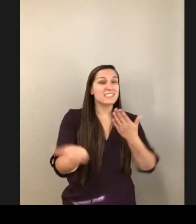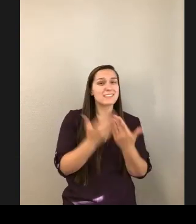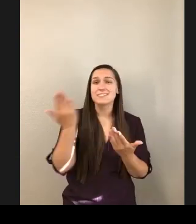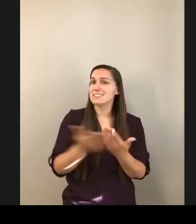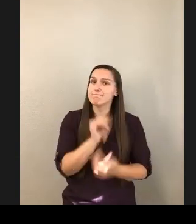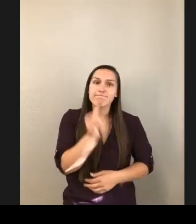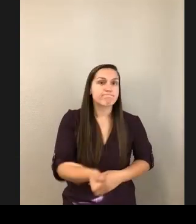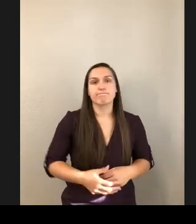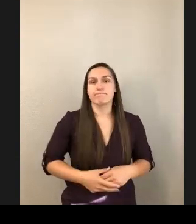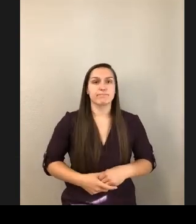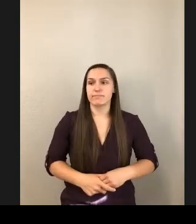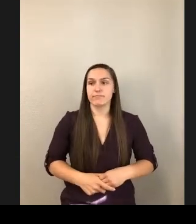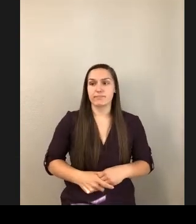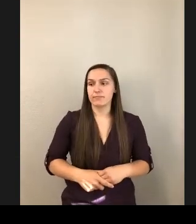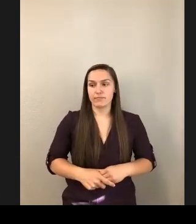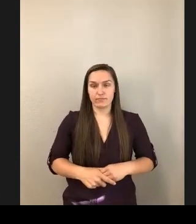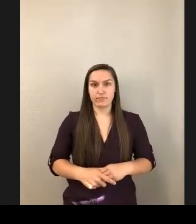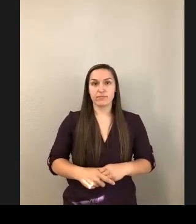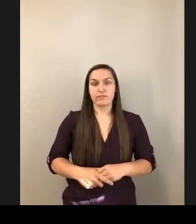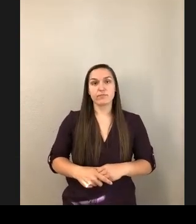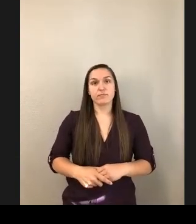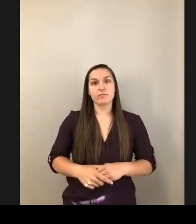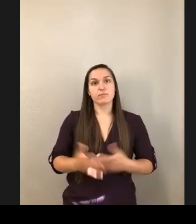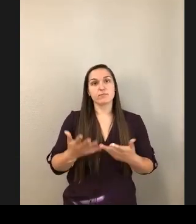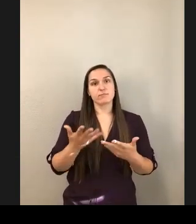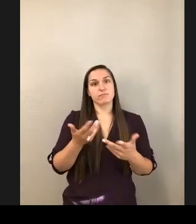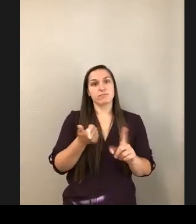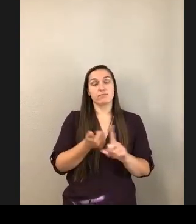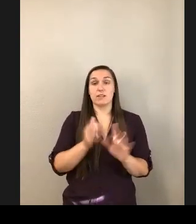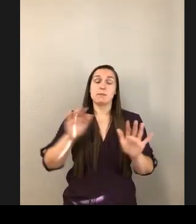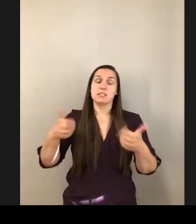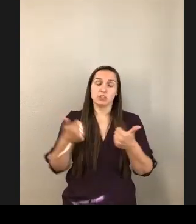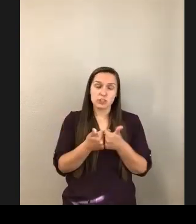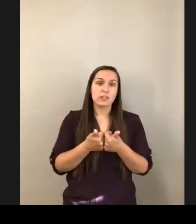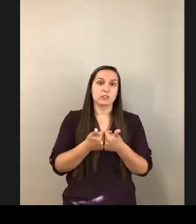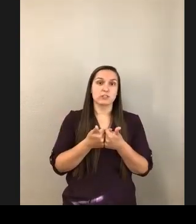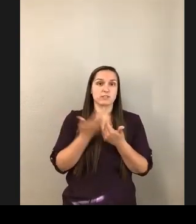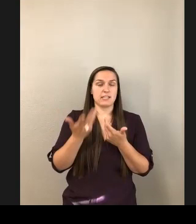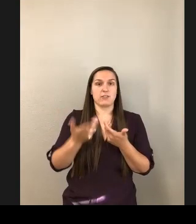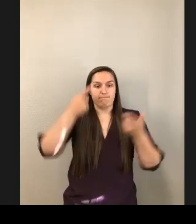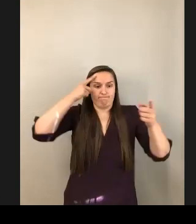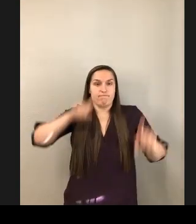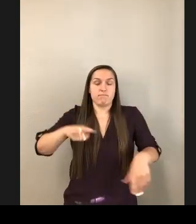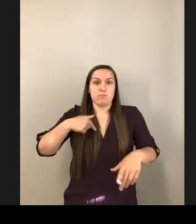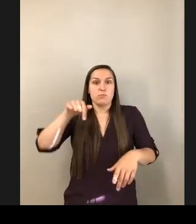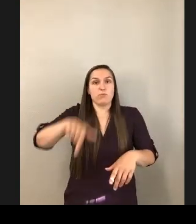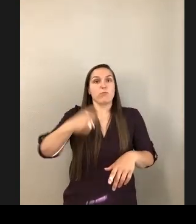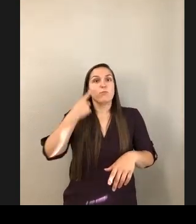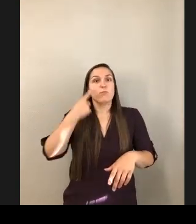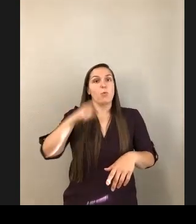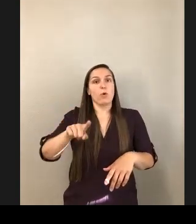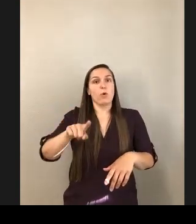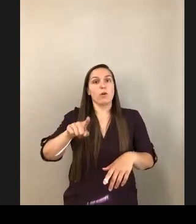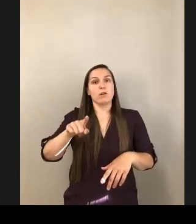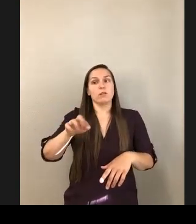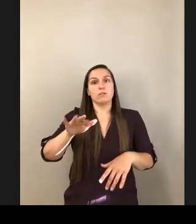Y ciertamente no es fácil porque es un reto, lo entiendo,